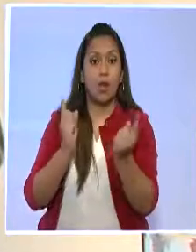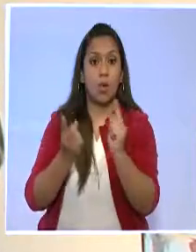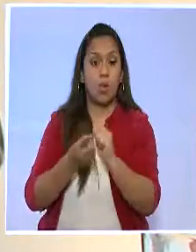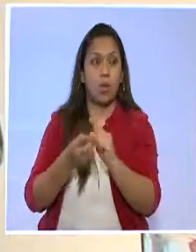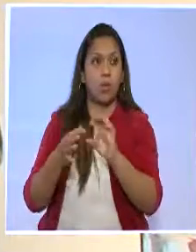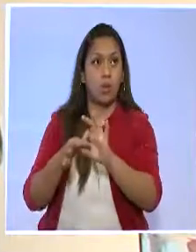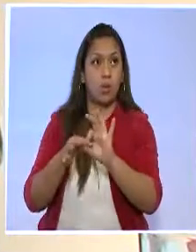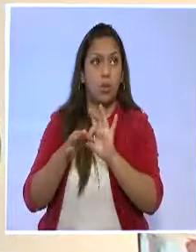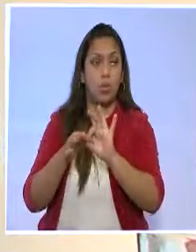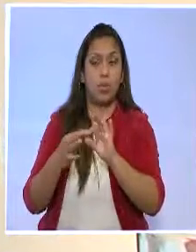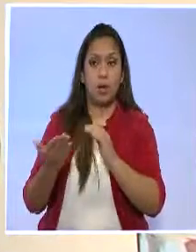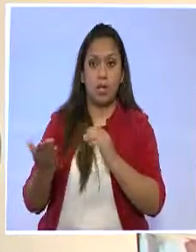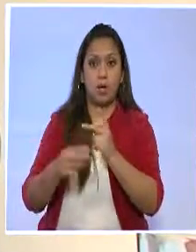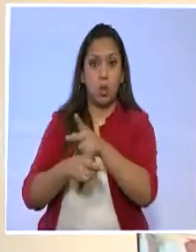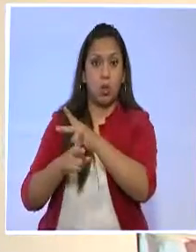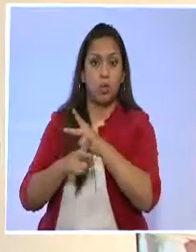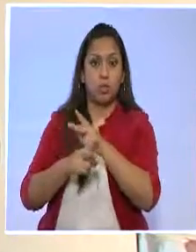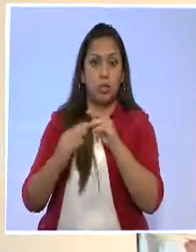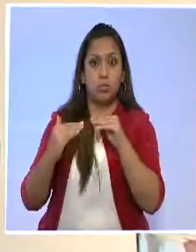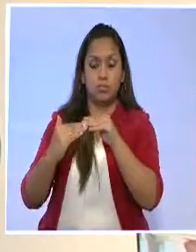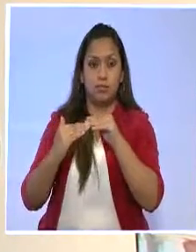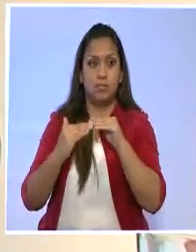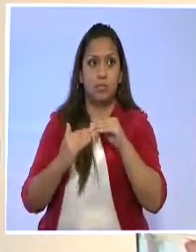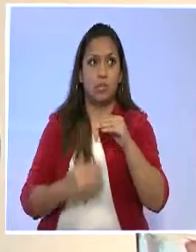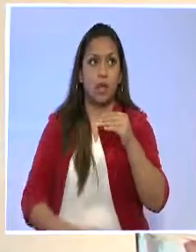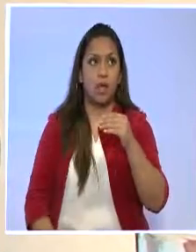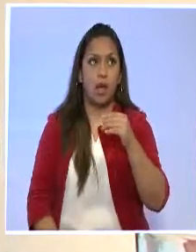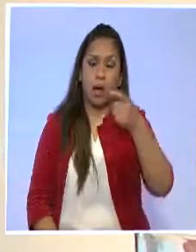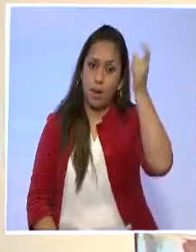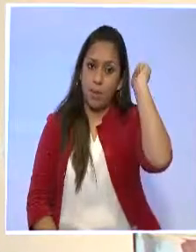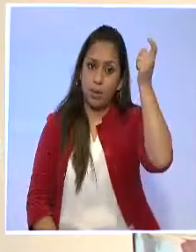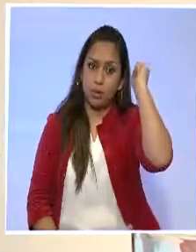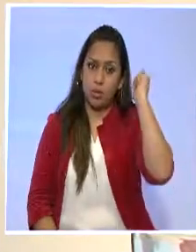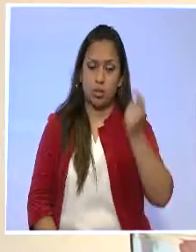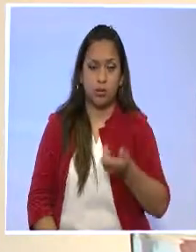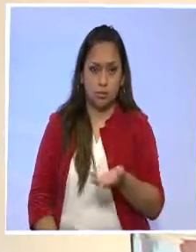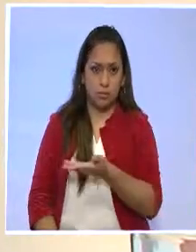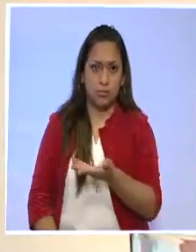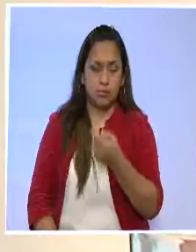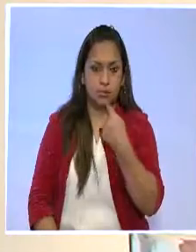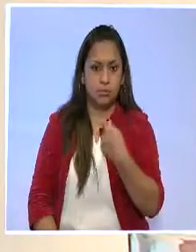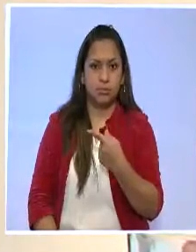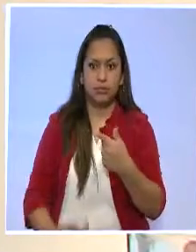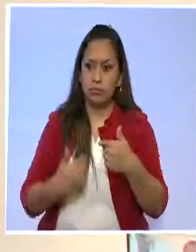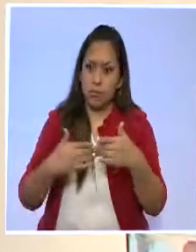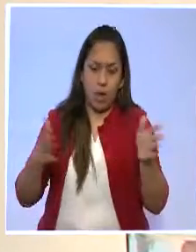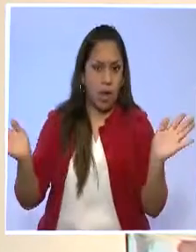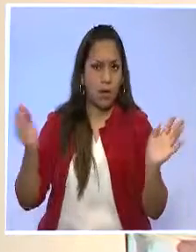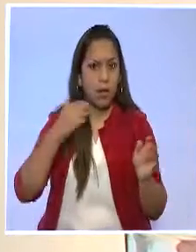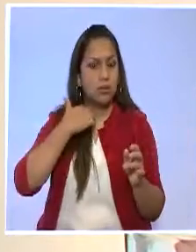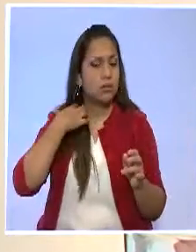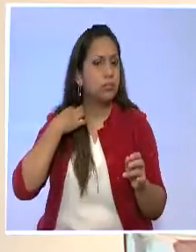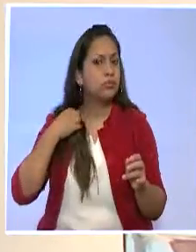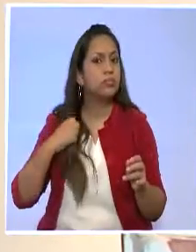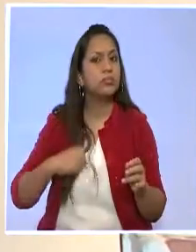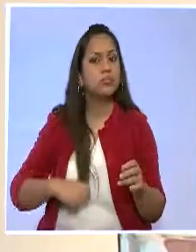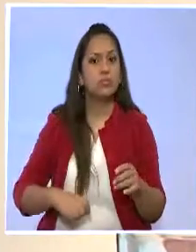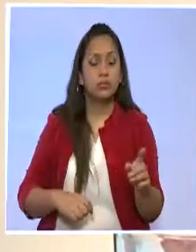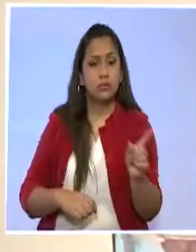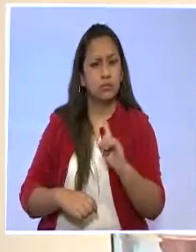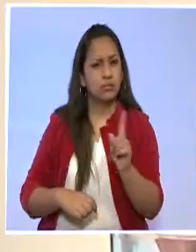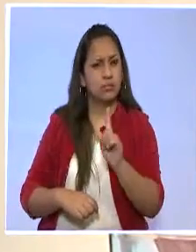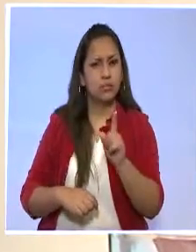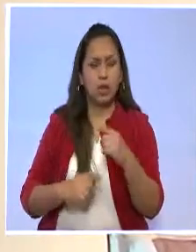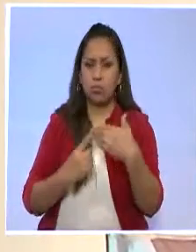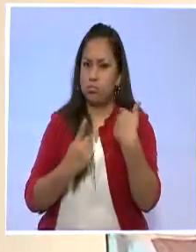está ahora al frente del consejo de igualdad de las discapacidades y él les decía abiertamente toda la gente que estaba ahí que no nos